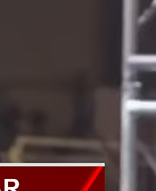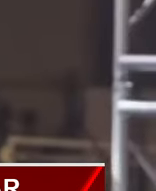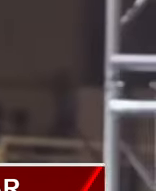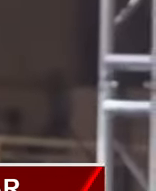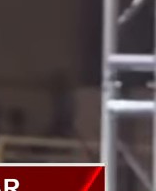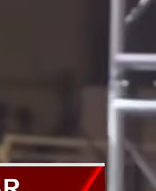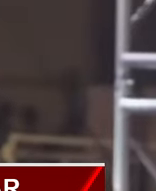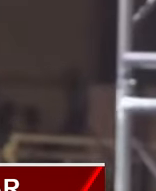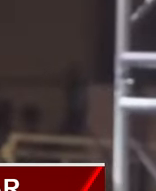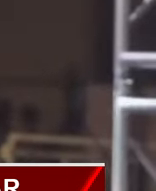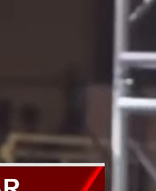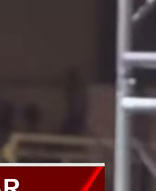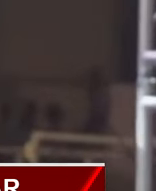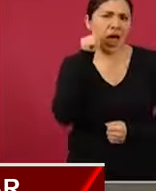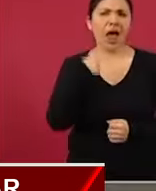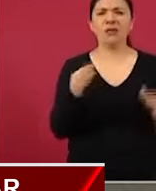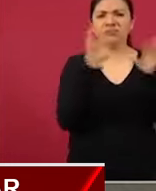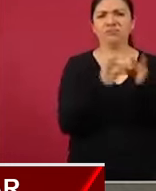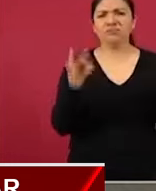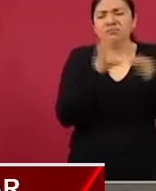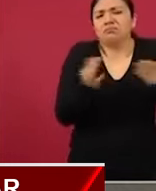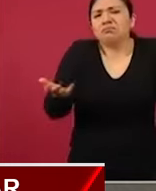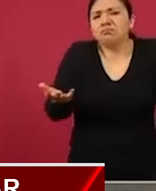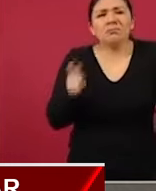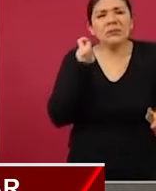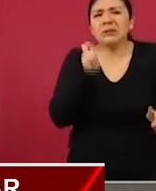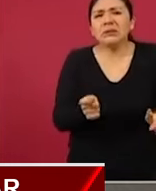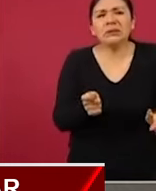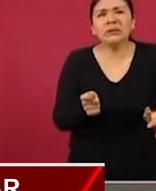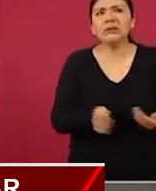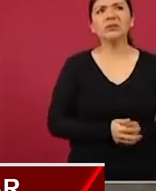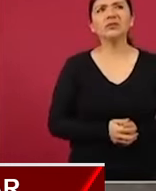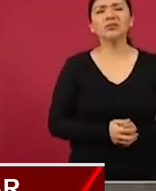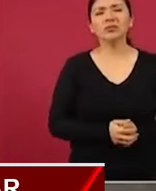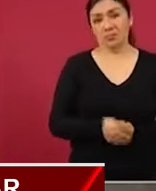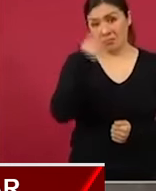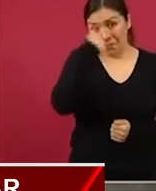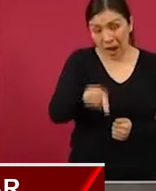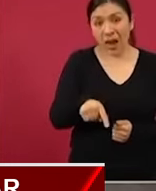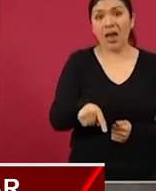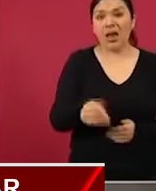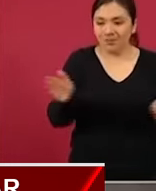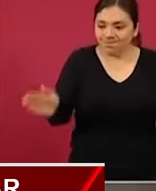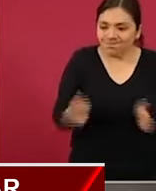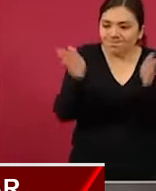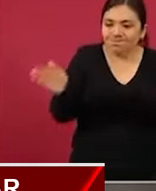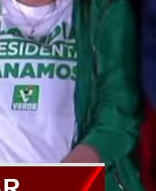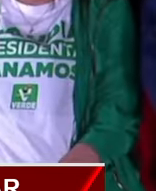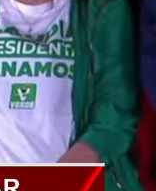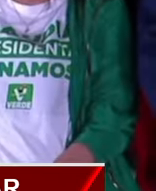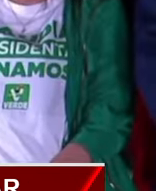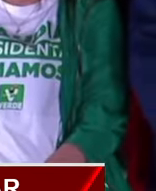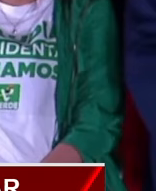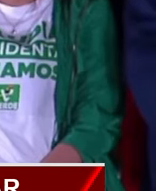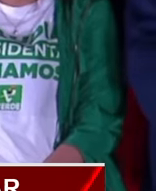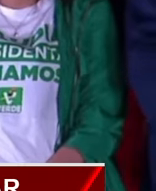solo sales con ellos sino que haces negocios con ellos y firmas acuerdos con ellos es decir evidentemente una